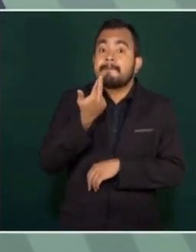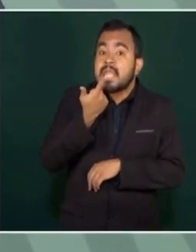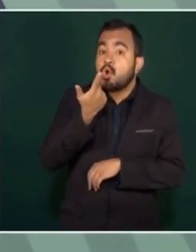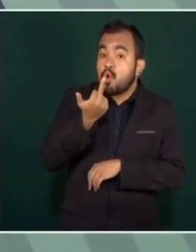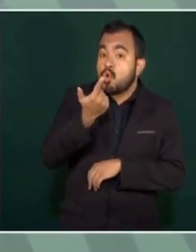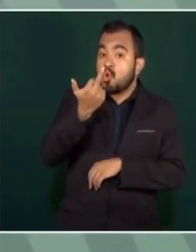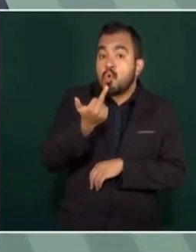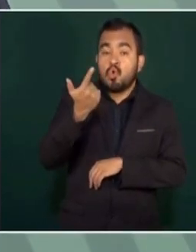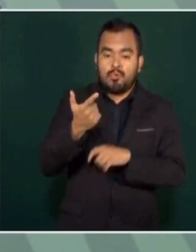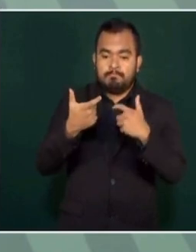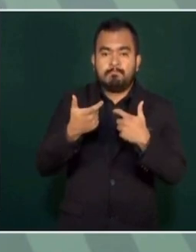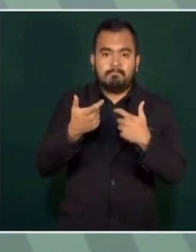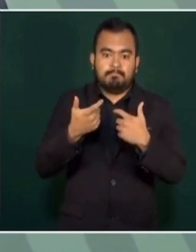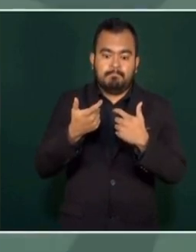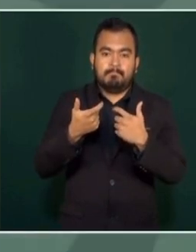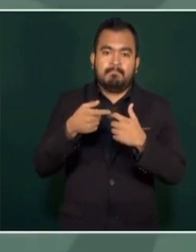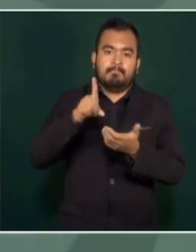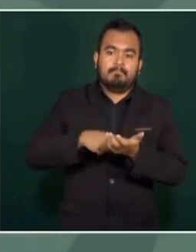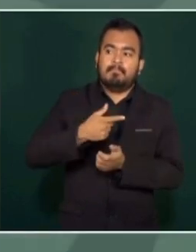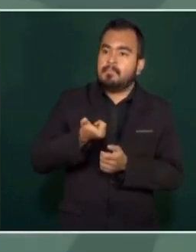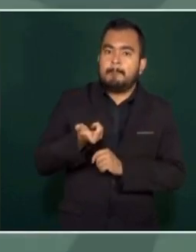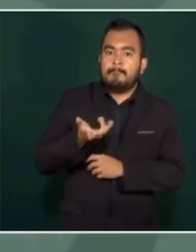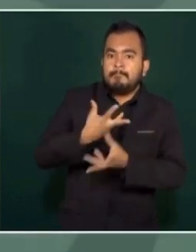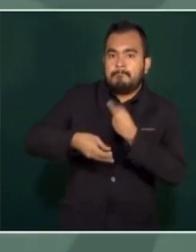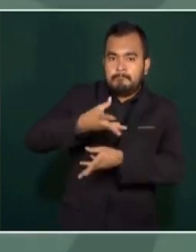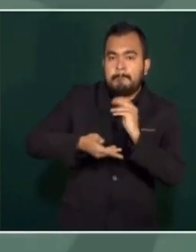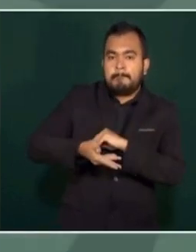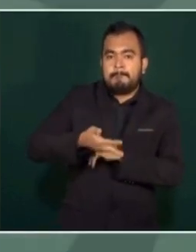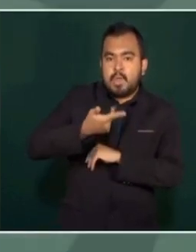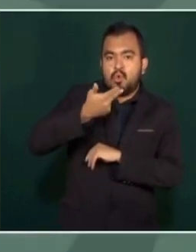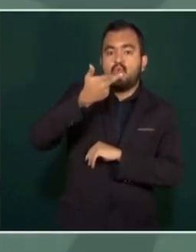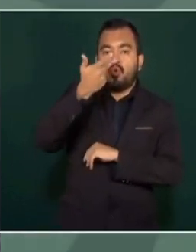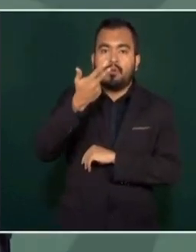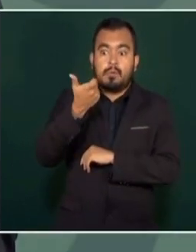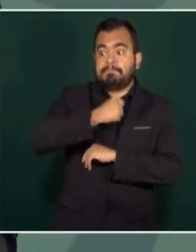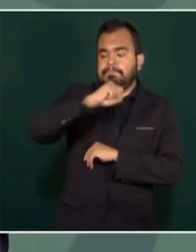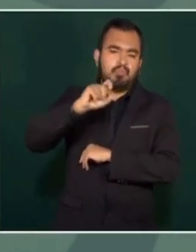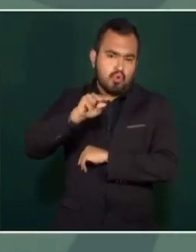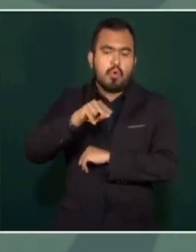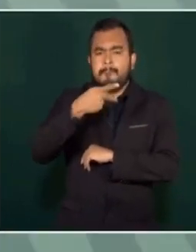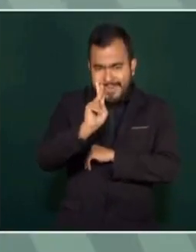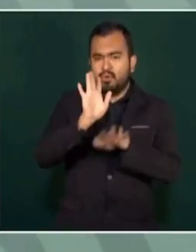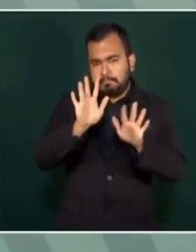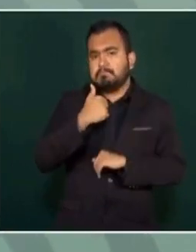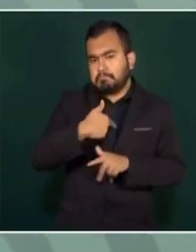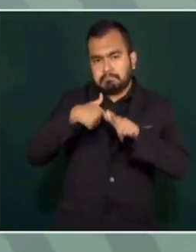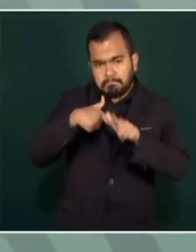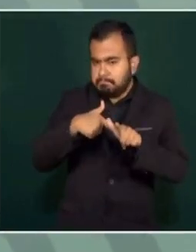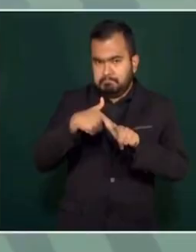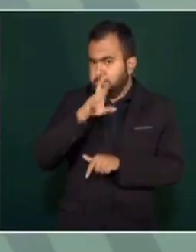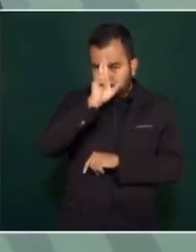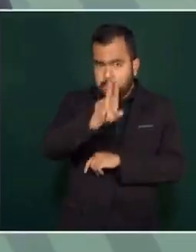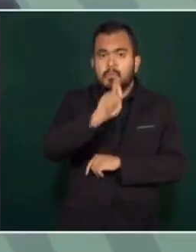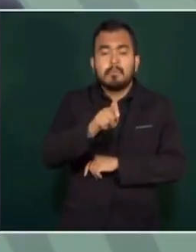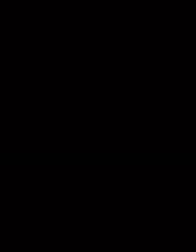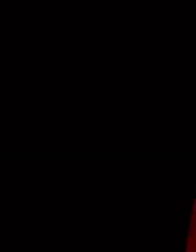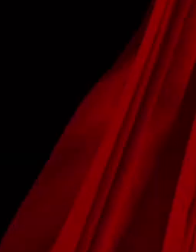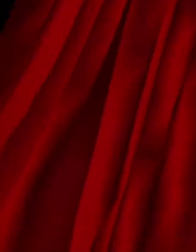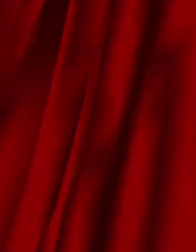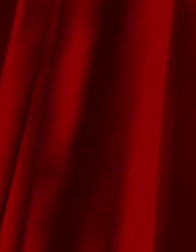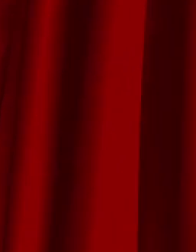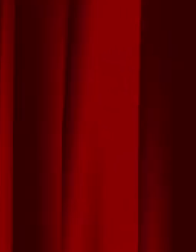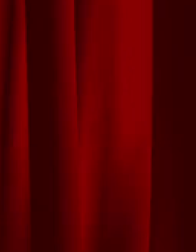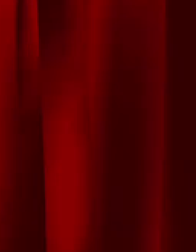solo en el control de inflación. Sin embargo, nosotros hemos sido y vamos a seguir siendo muy respetuosos de la autonomía del Banco de México.